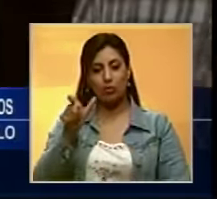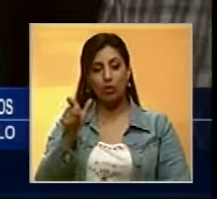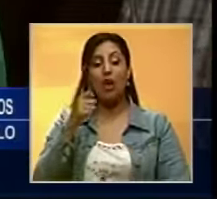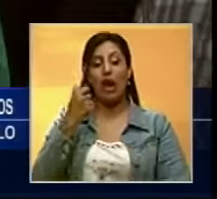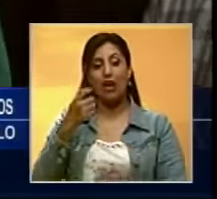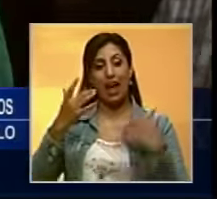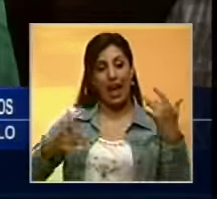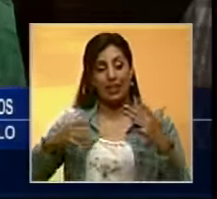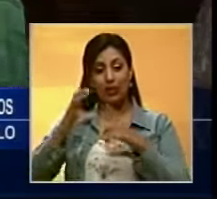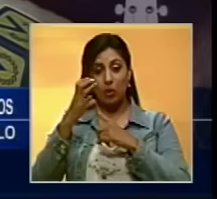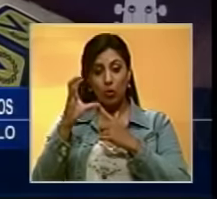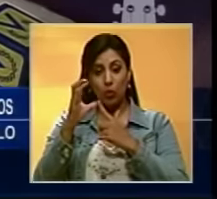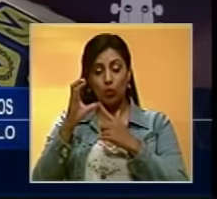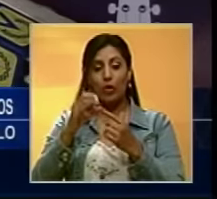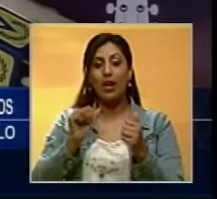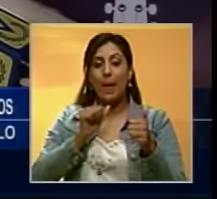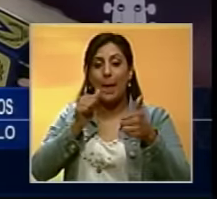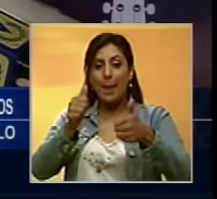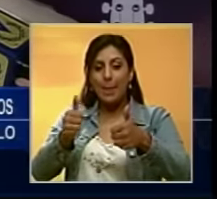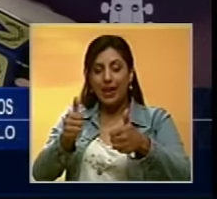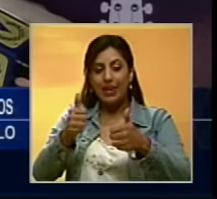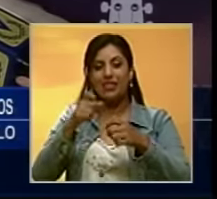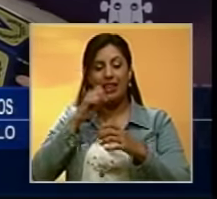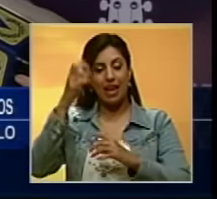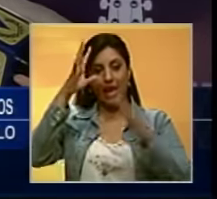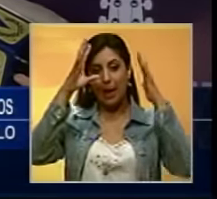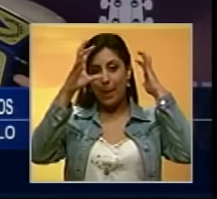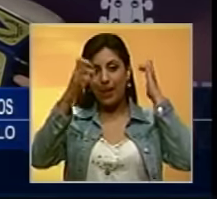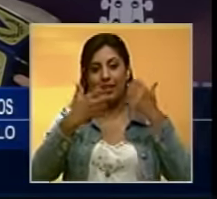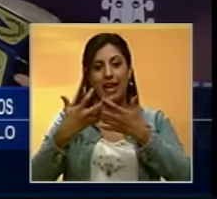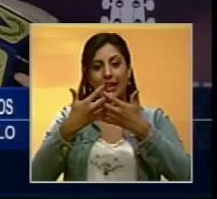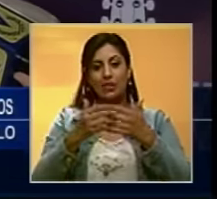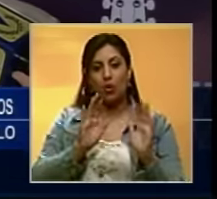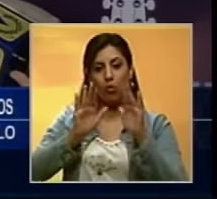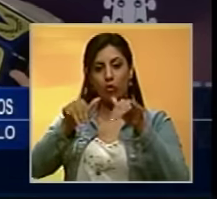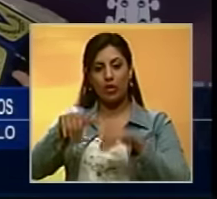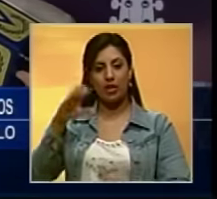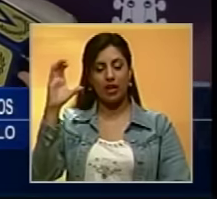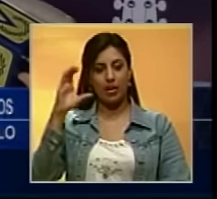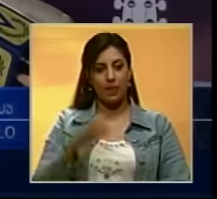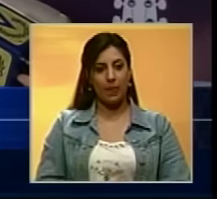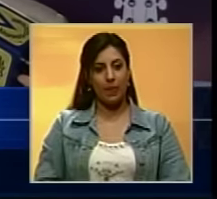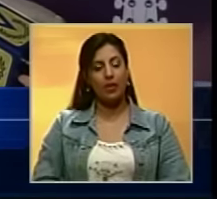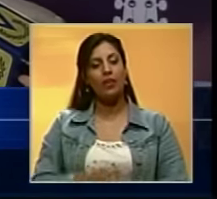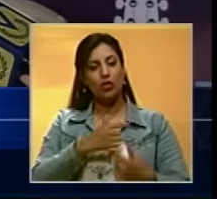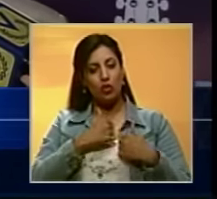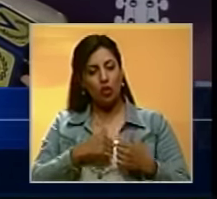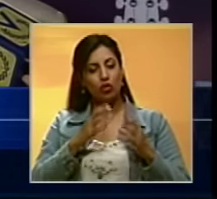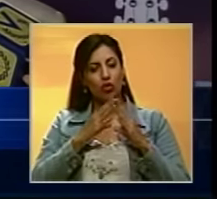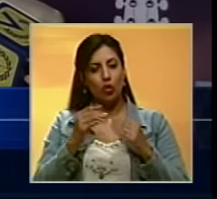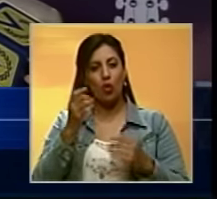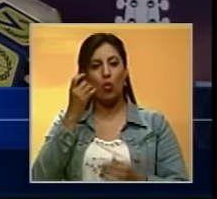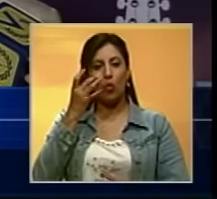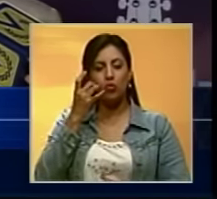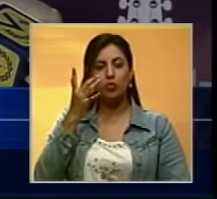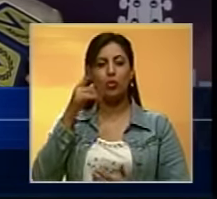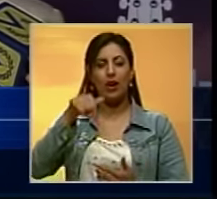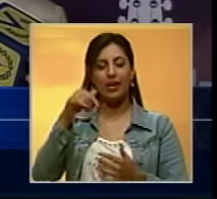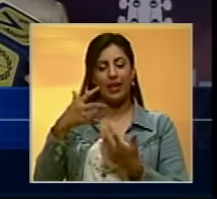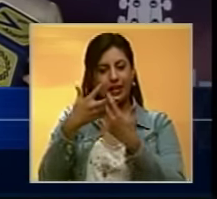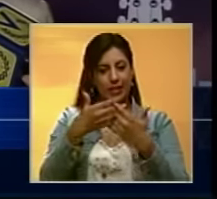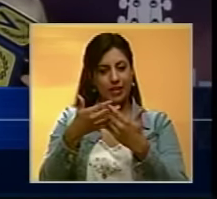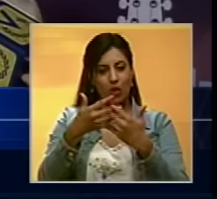la actividad cultural será auspiciada por la embajada de los Estados Unidos en Caracas la cor blues en los Estados